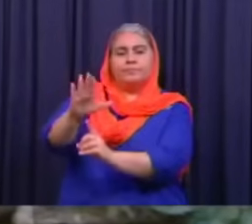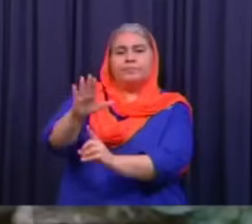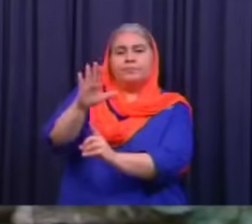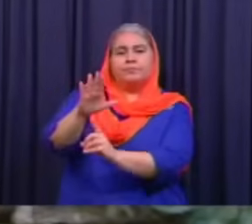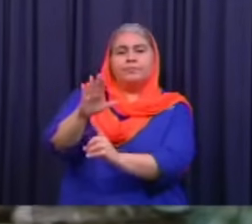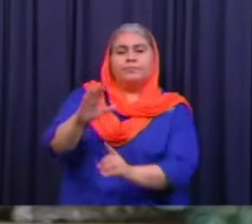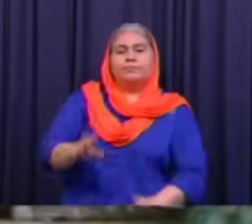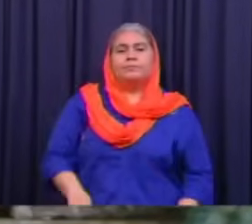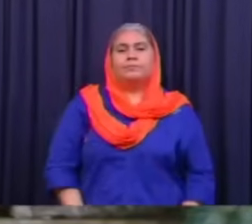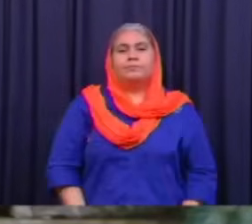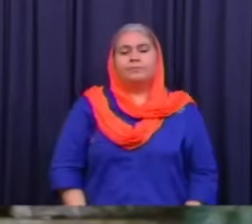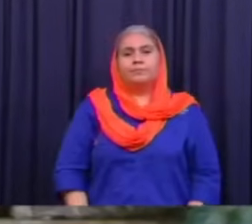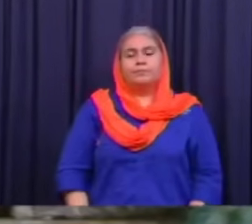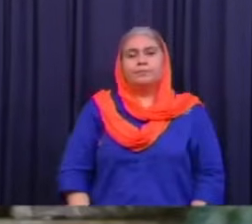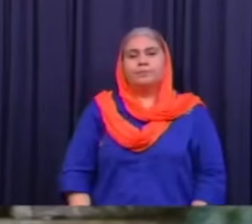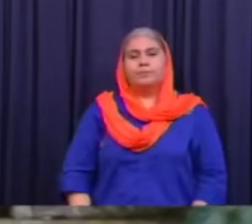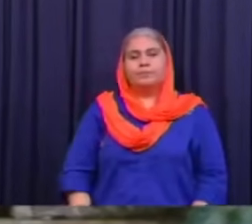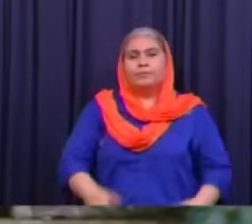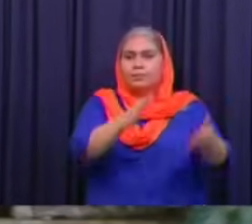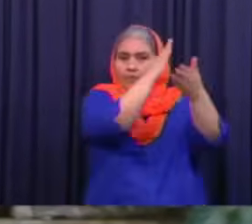aquí alguien